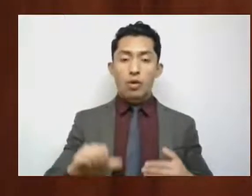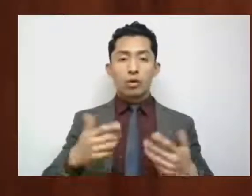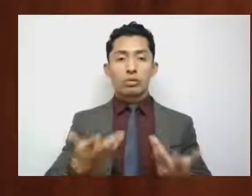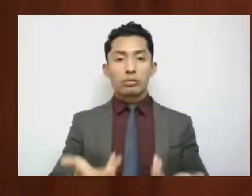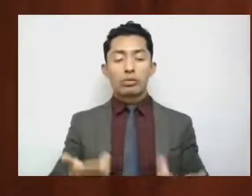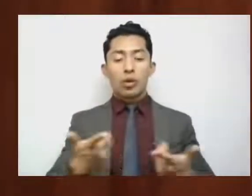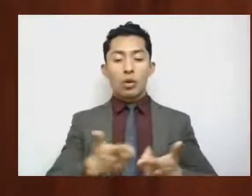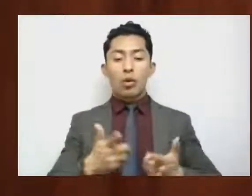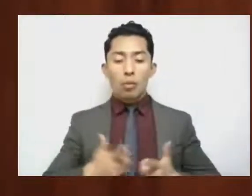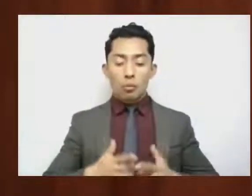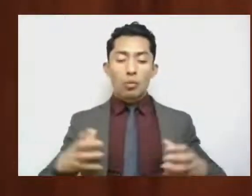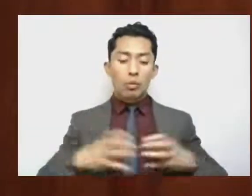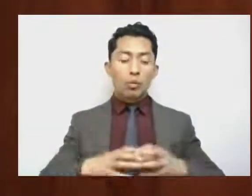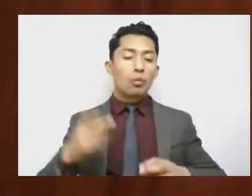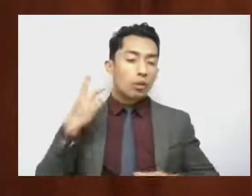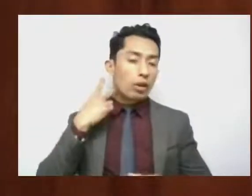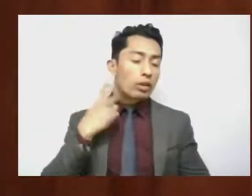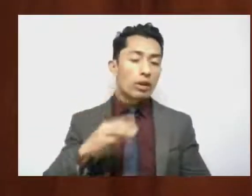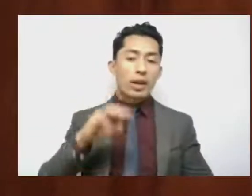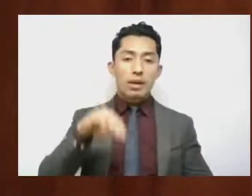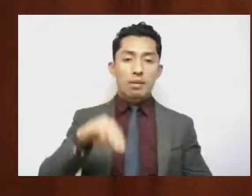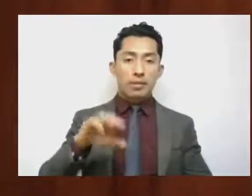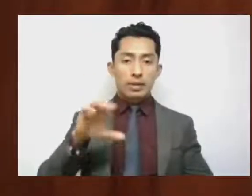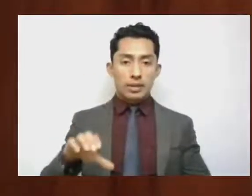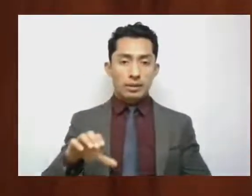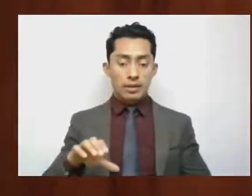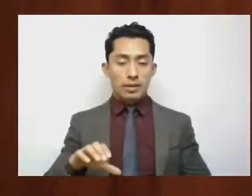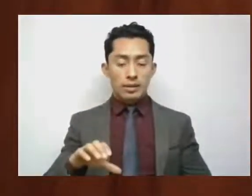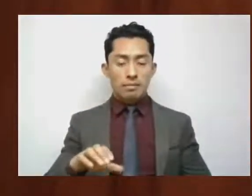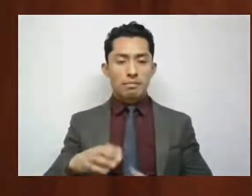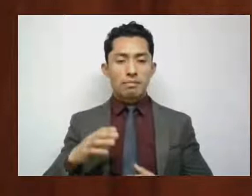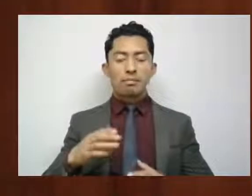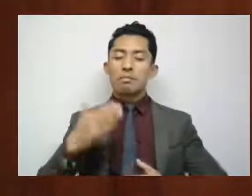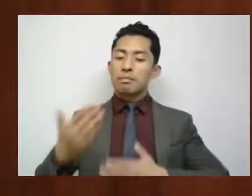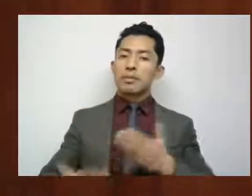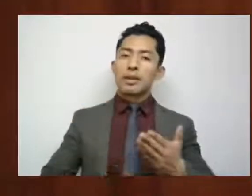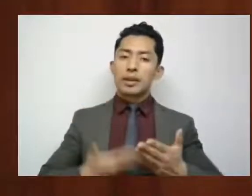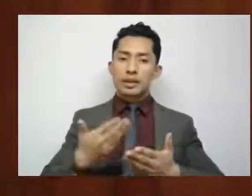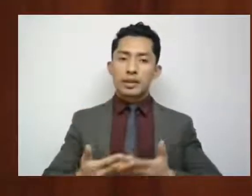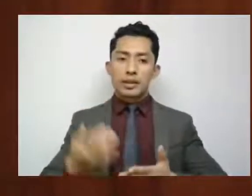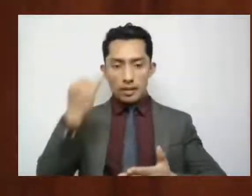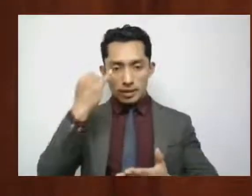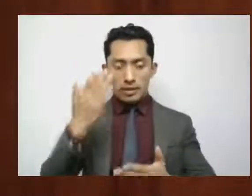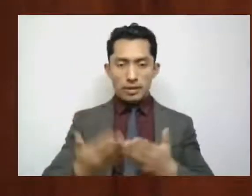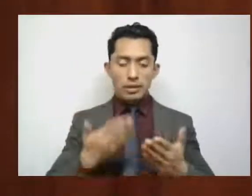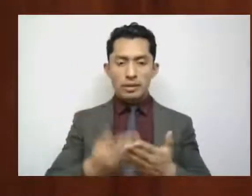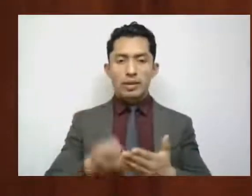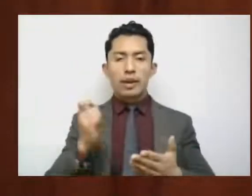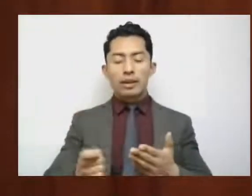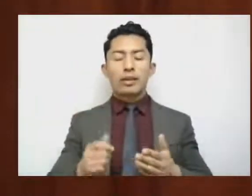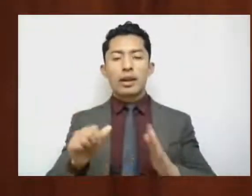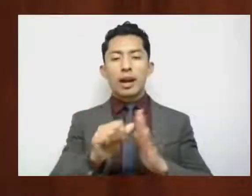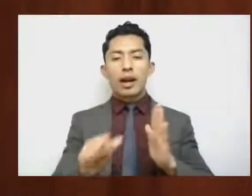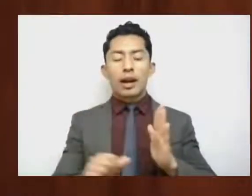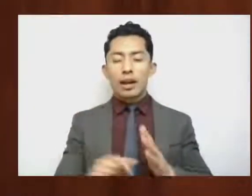de Movimiento Ciudadano presenta esta iniciativa para derogar los artículos